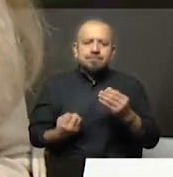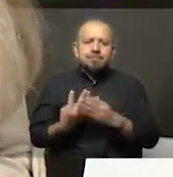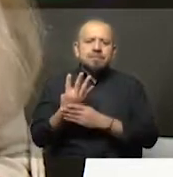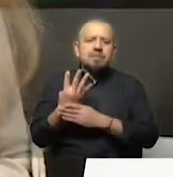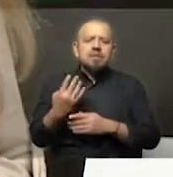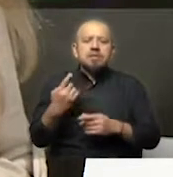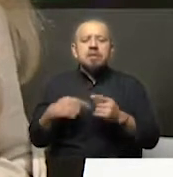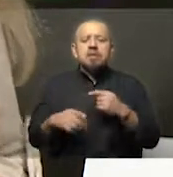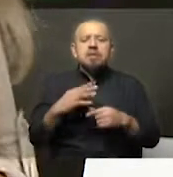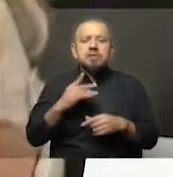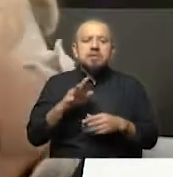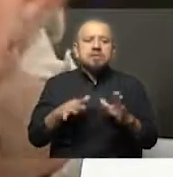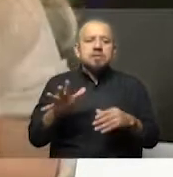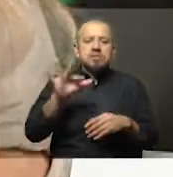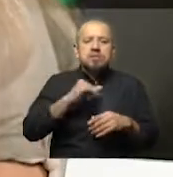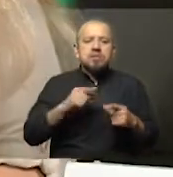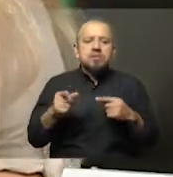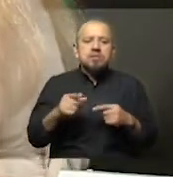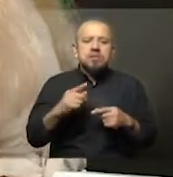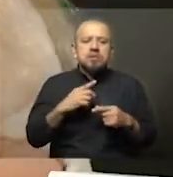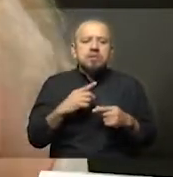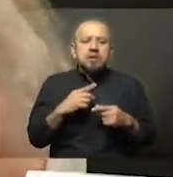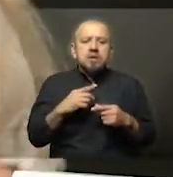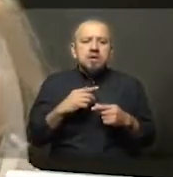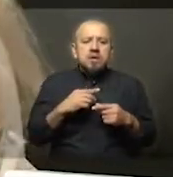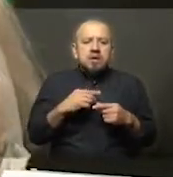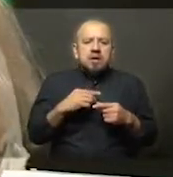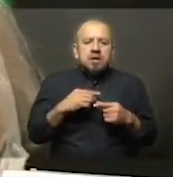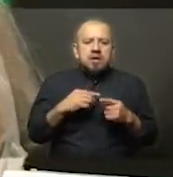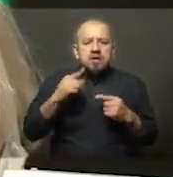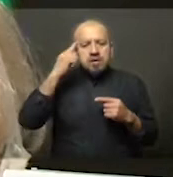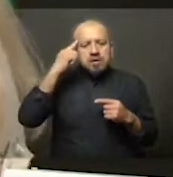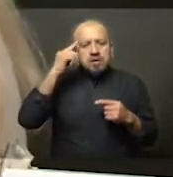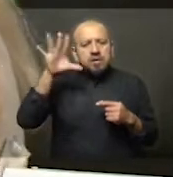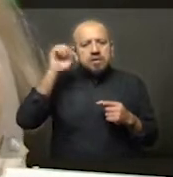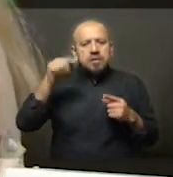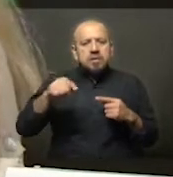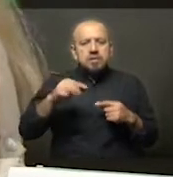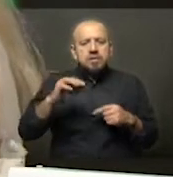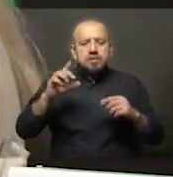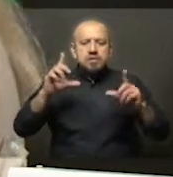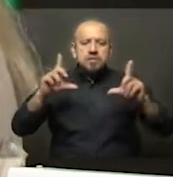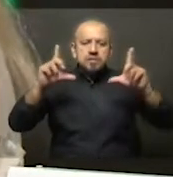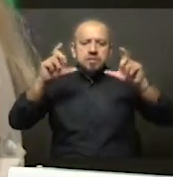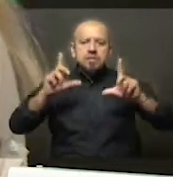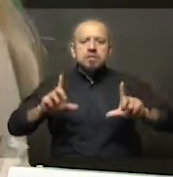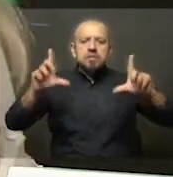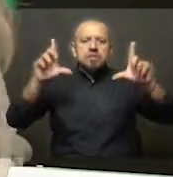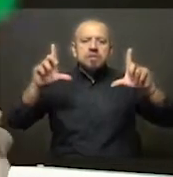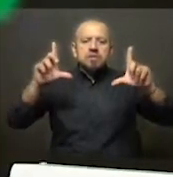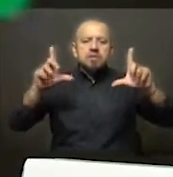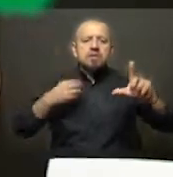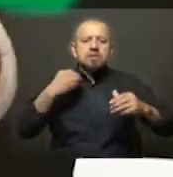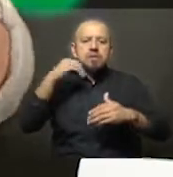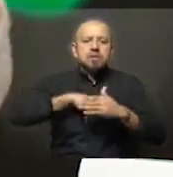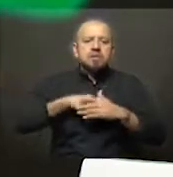son todos los días pero eso no y yo estaba así dice Ay qué horrible no me acuerdo de eso y está la foto de ella la miré dije cómo era para